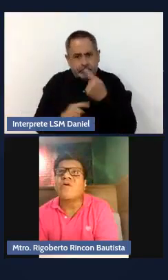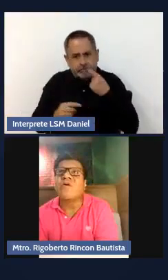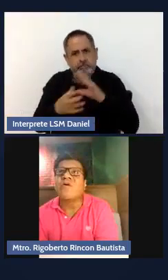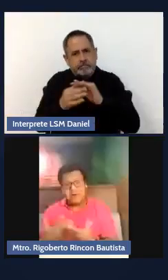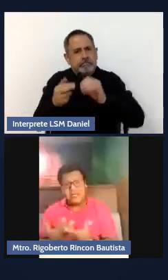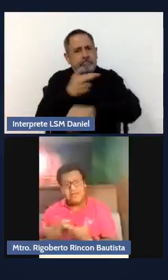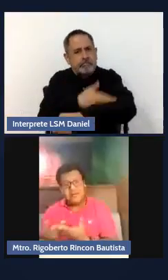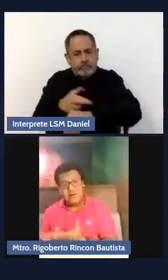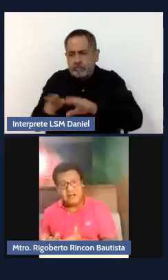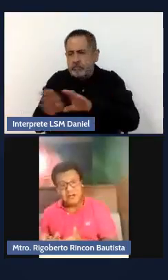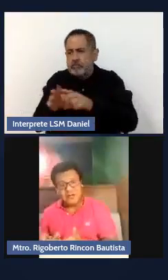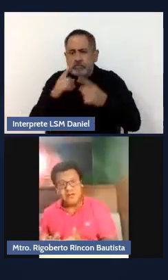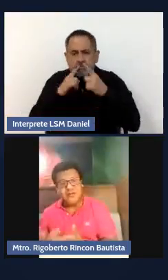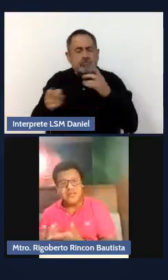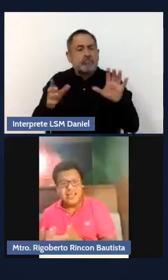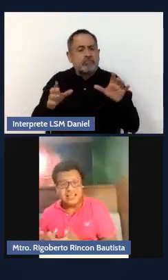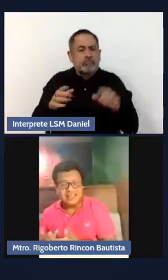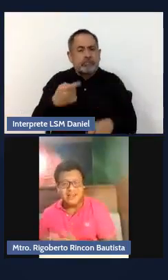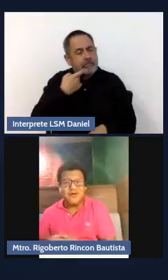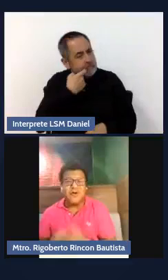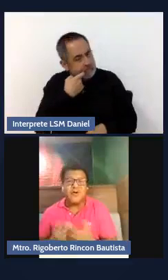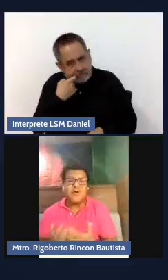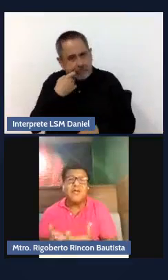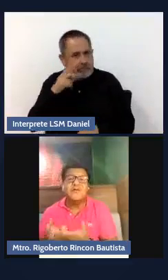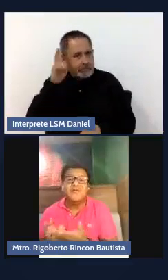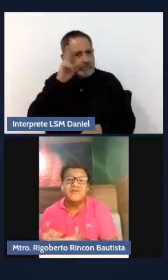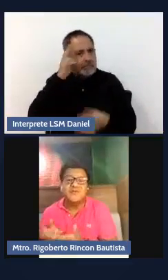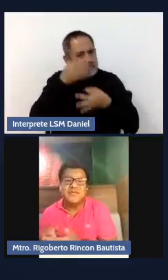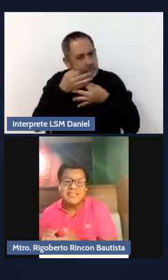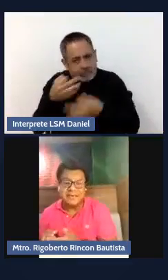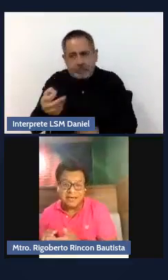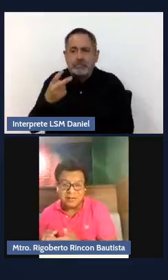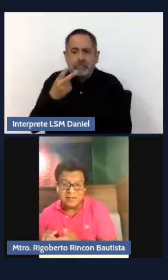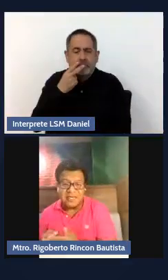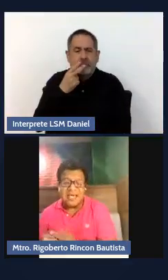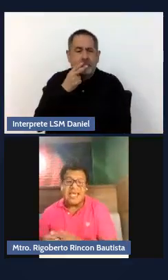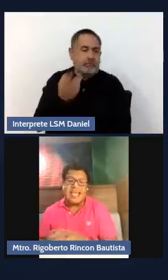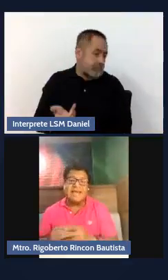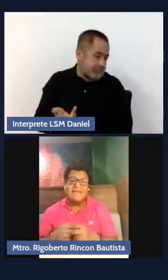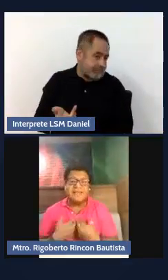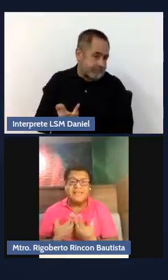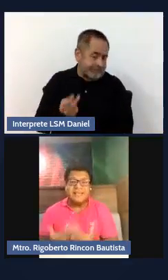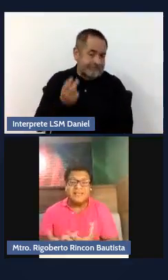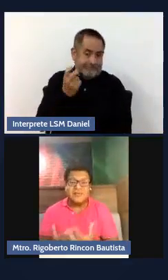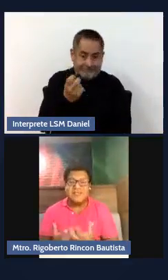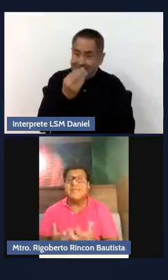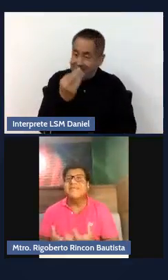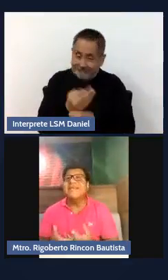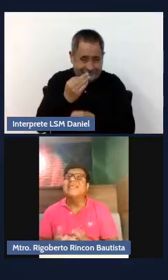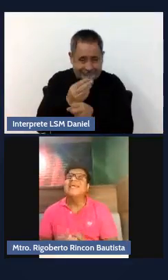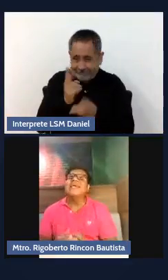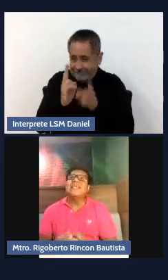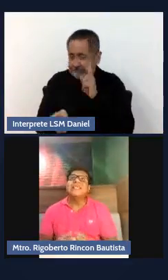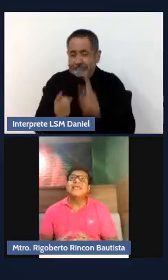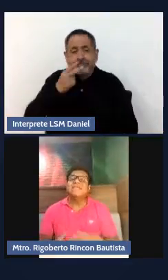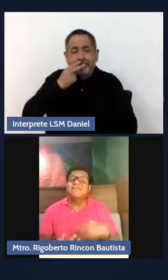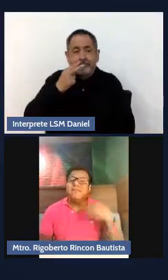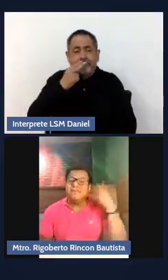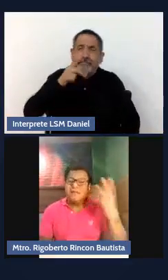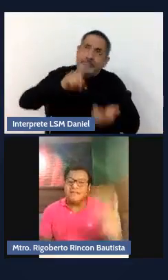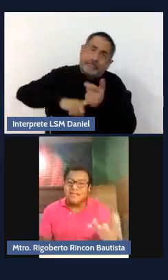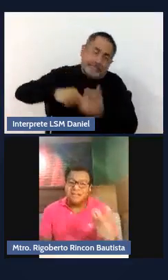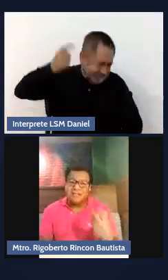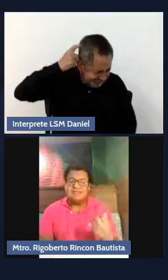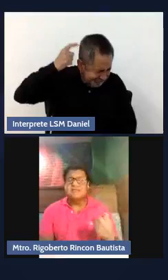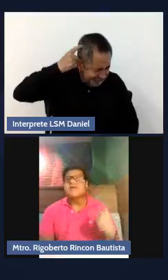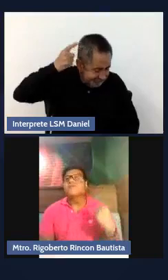con el consumo de la adicción o con el consumo de tabaco. El hablar de esto es hablar de mi pensamiento. En